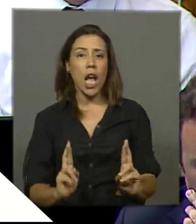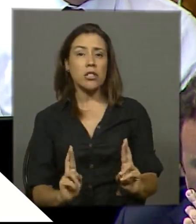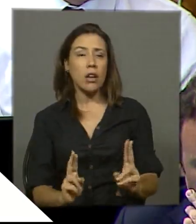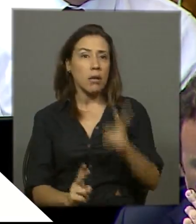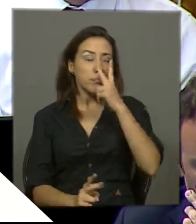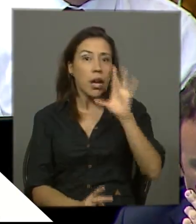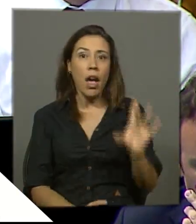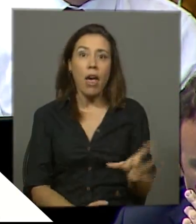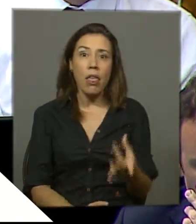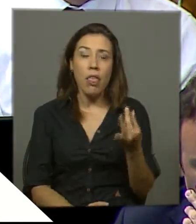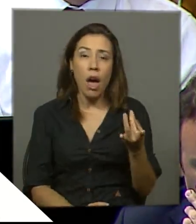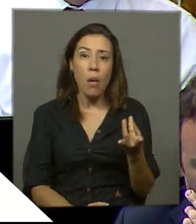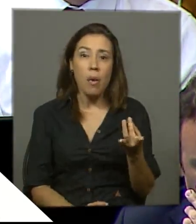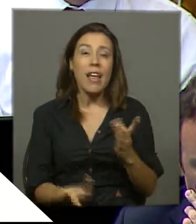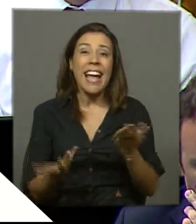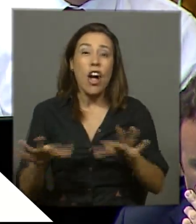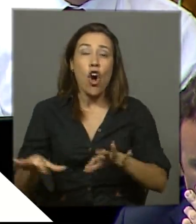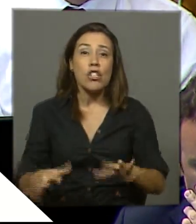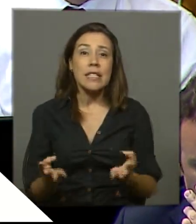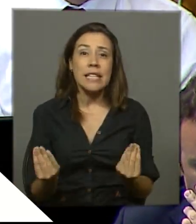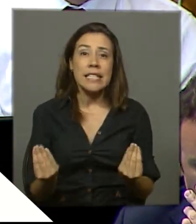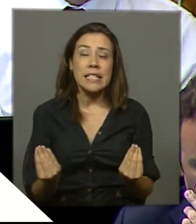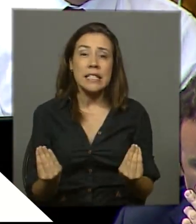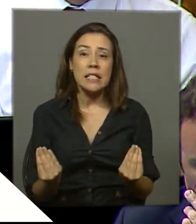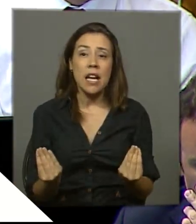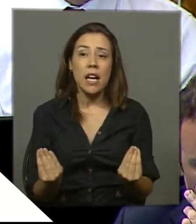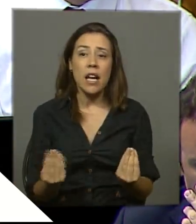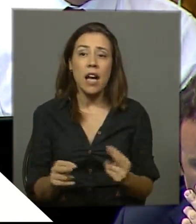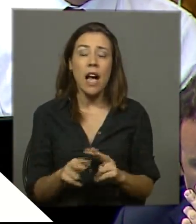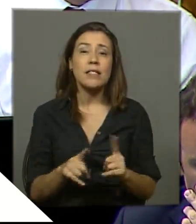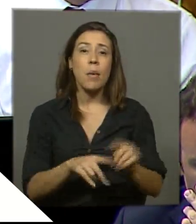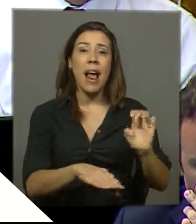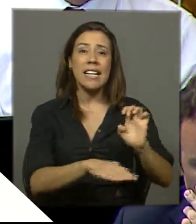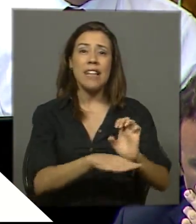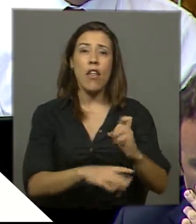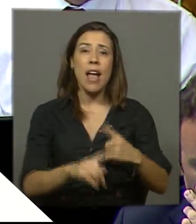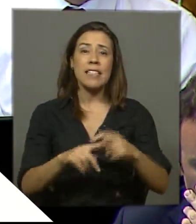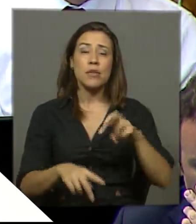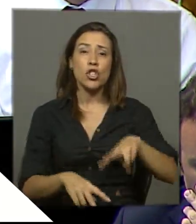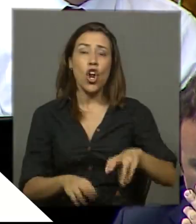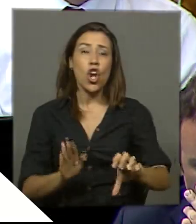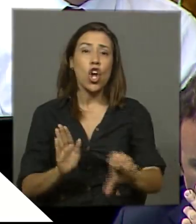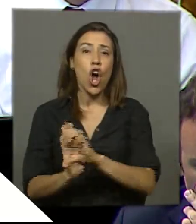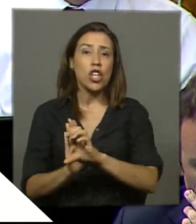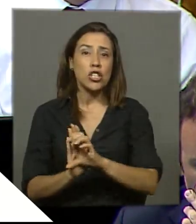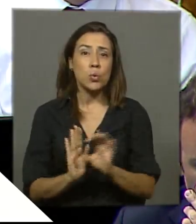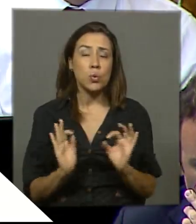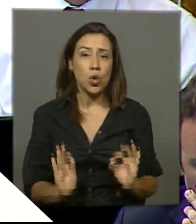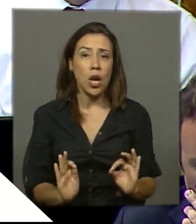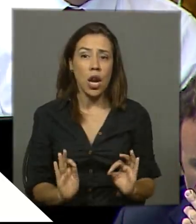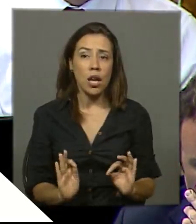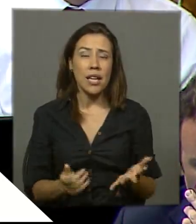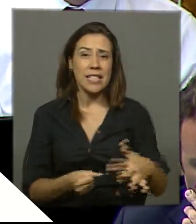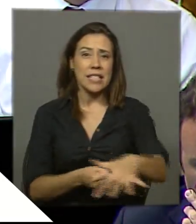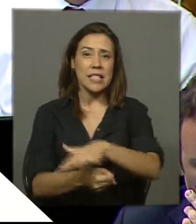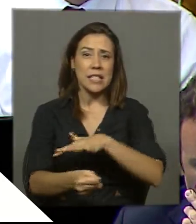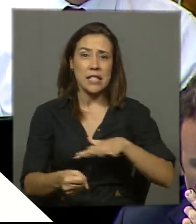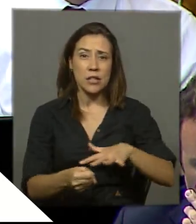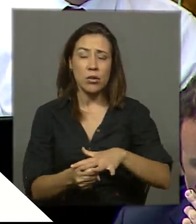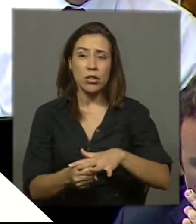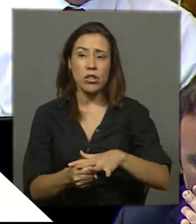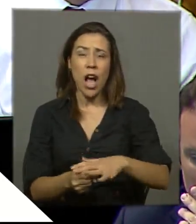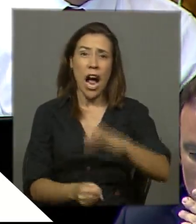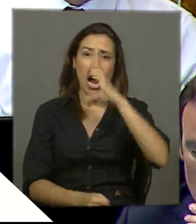cuenta de lo que se requiere es Establecer un estado de excepción constitucional que la situación en los